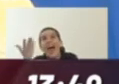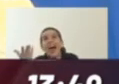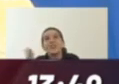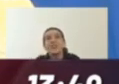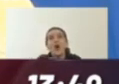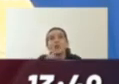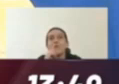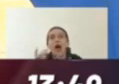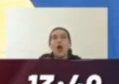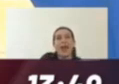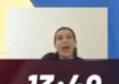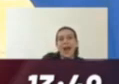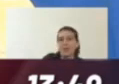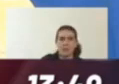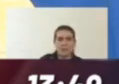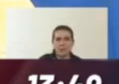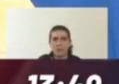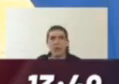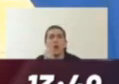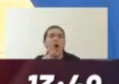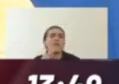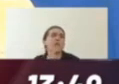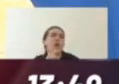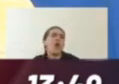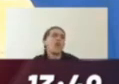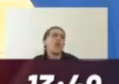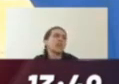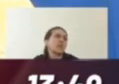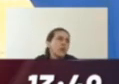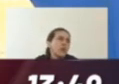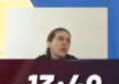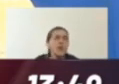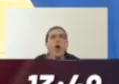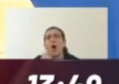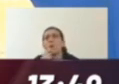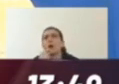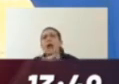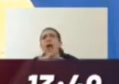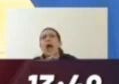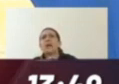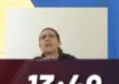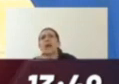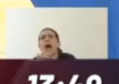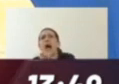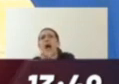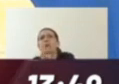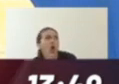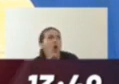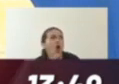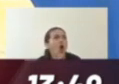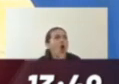no estamos discutiendo cuán libres somos o cuán presos quedamos de la pandemia.